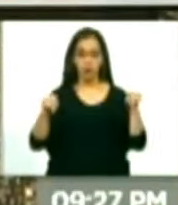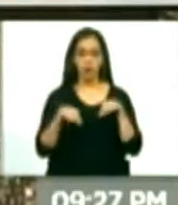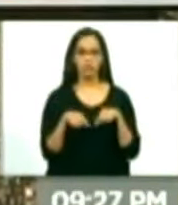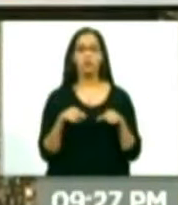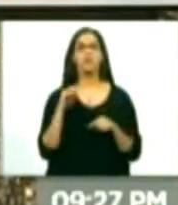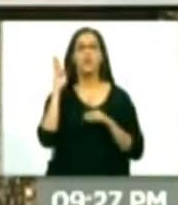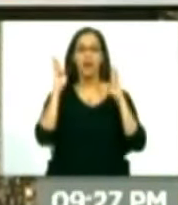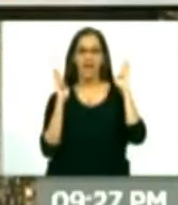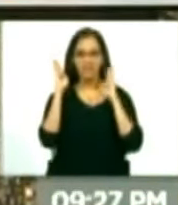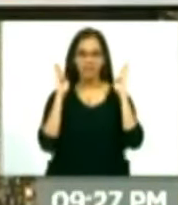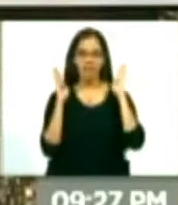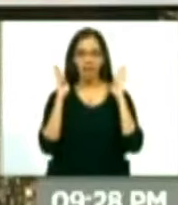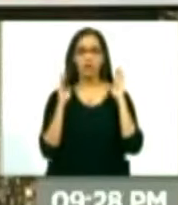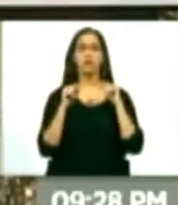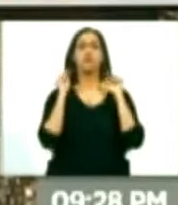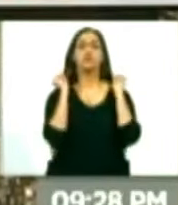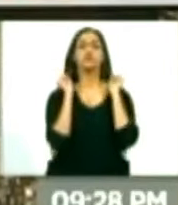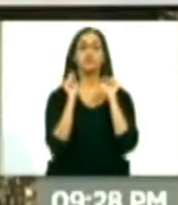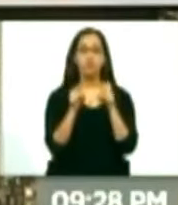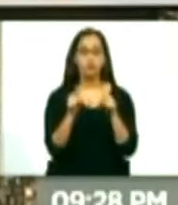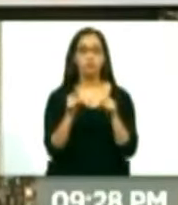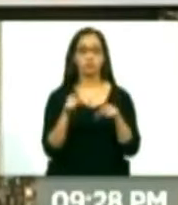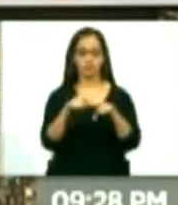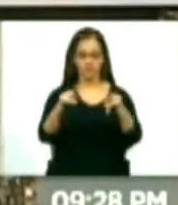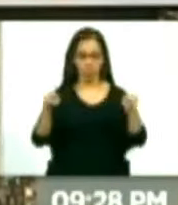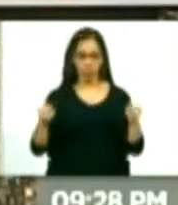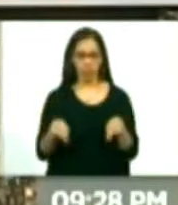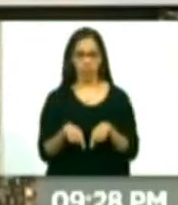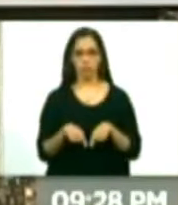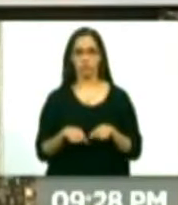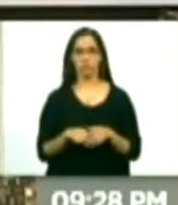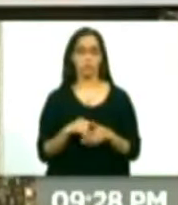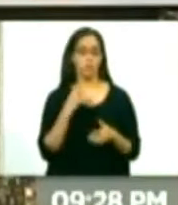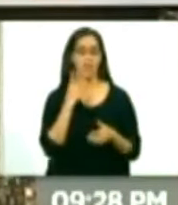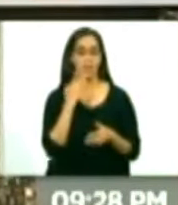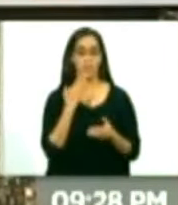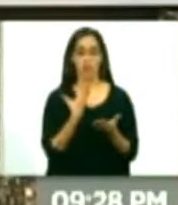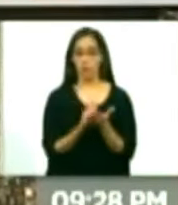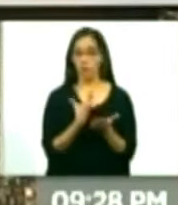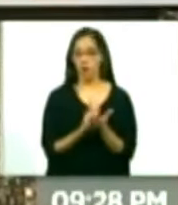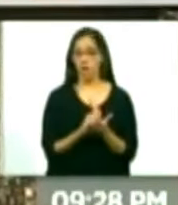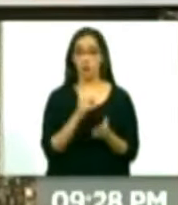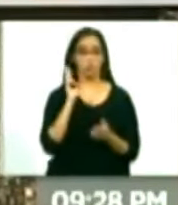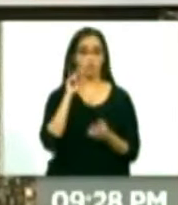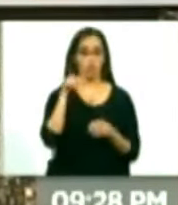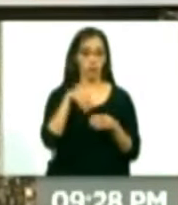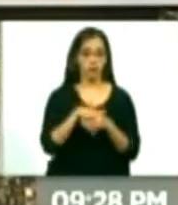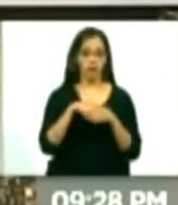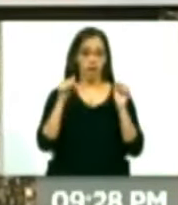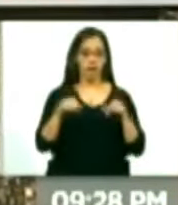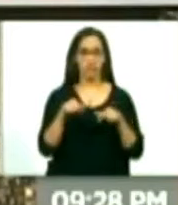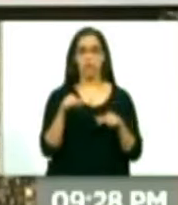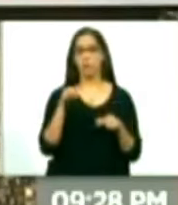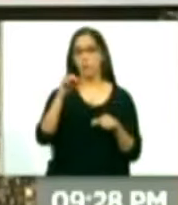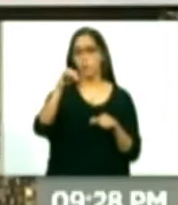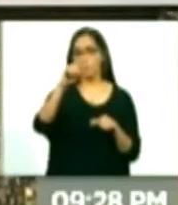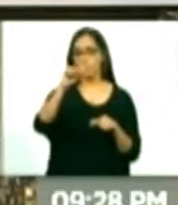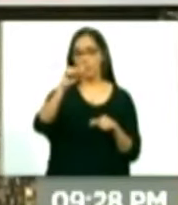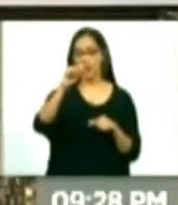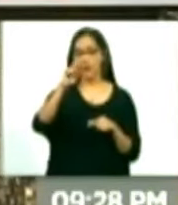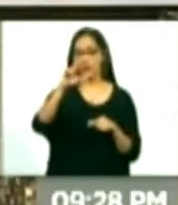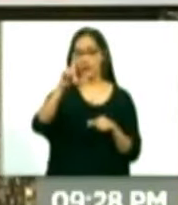candidatos y candidatas de su circuito. Por ejemplo, en Monagas usted votará aquí por Marlene,